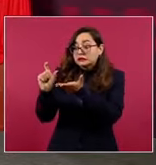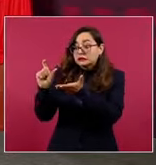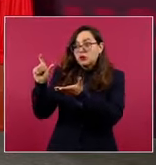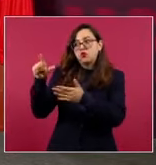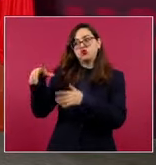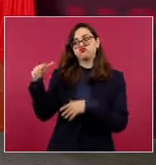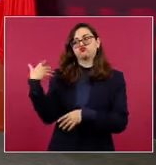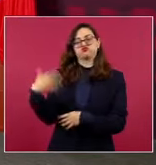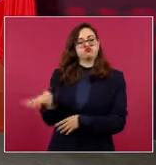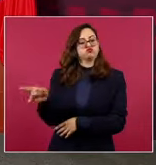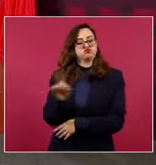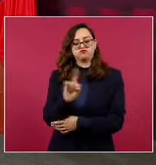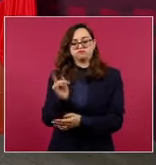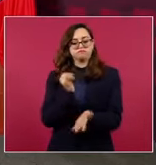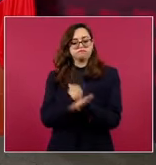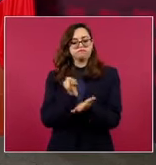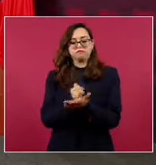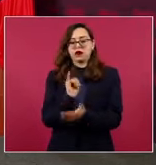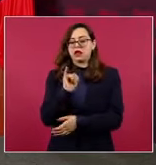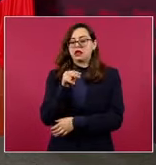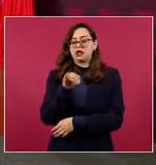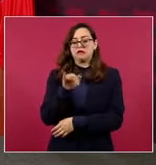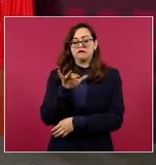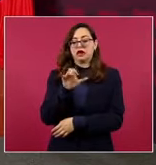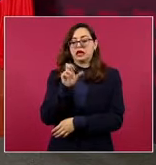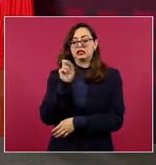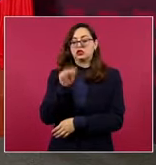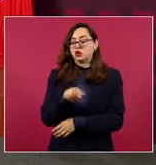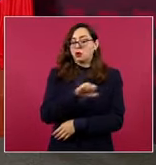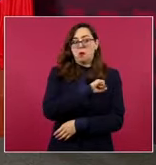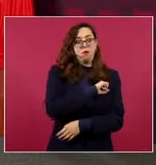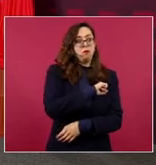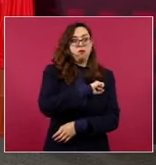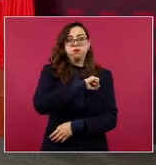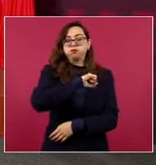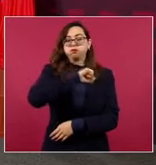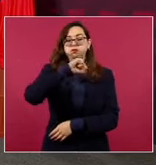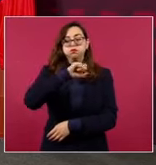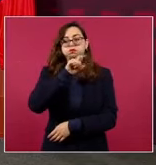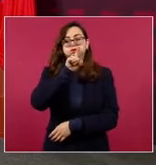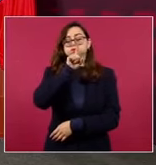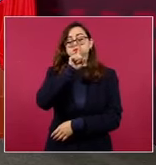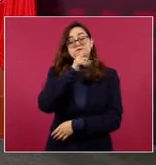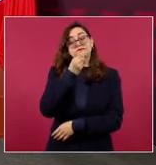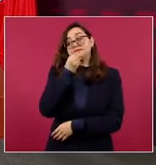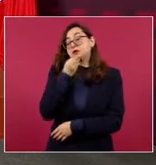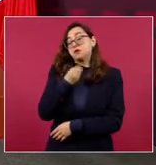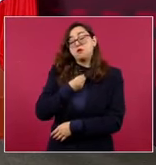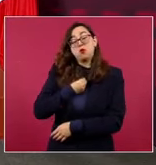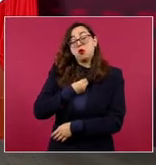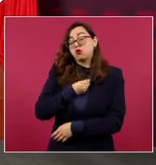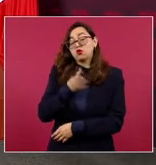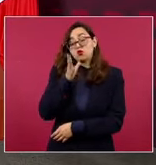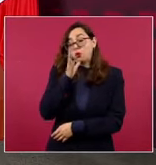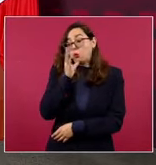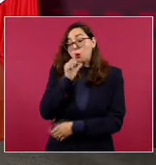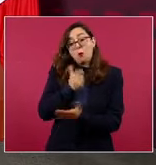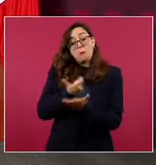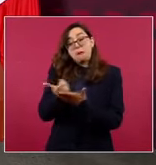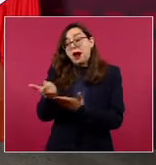y que por lo mismo no aumentaban los salarios. Se aventaron 30 años